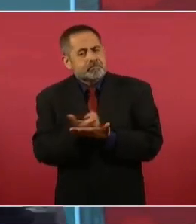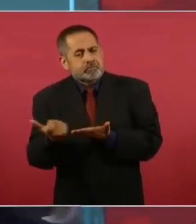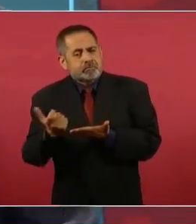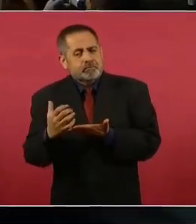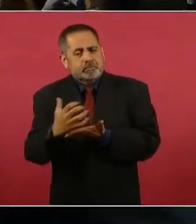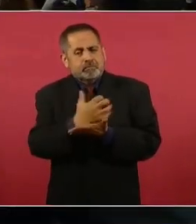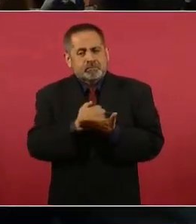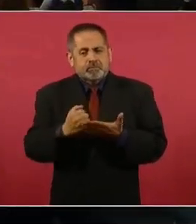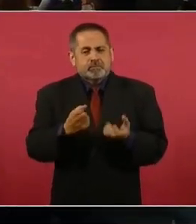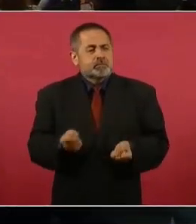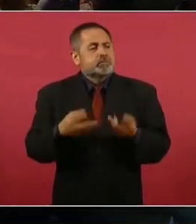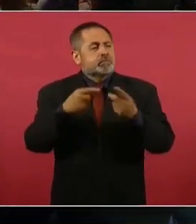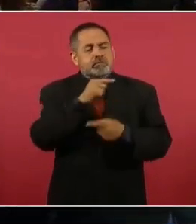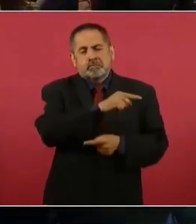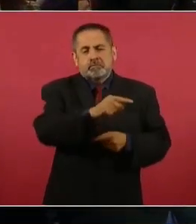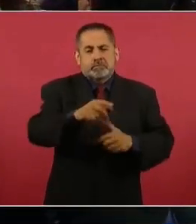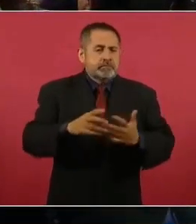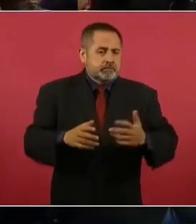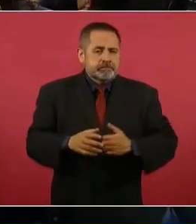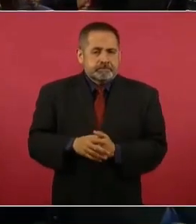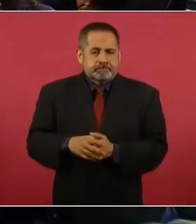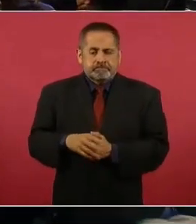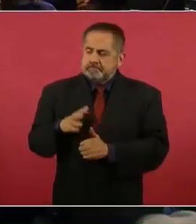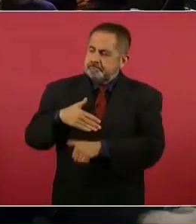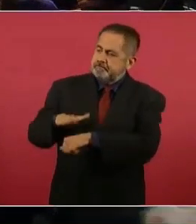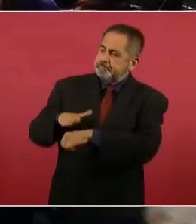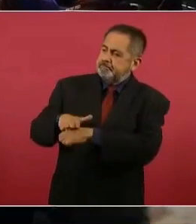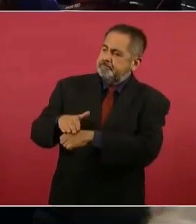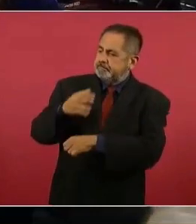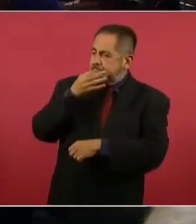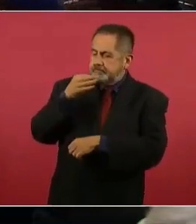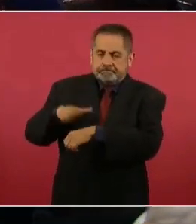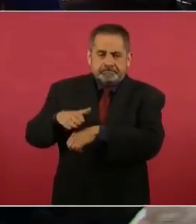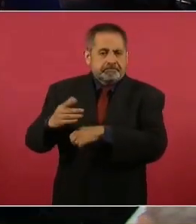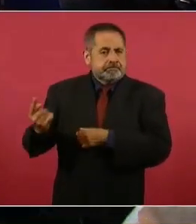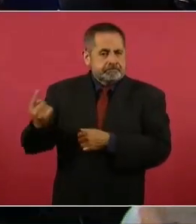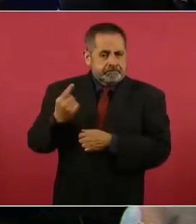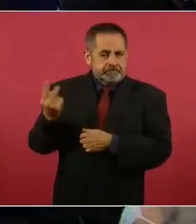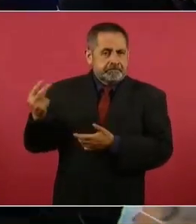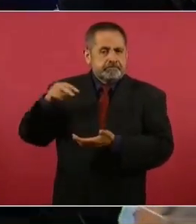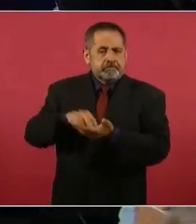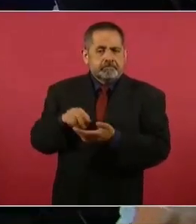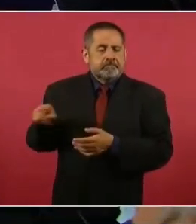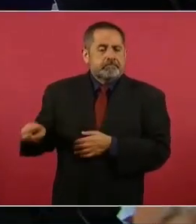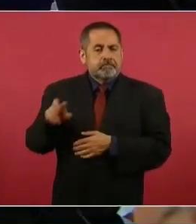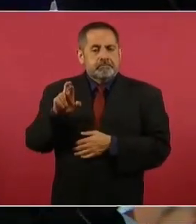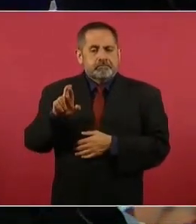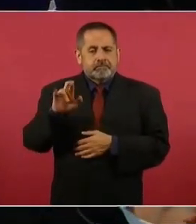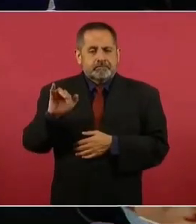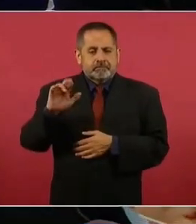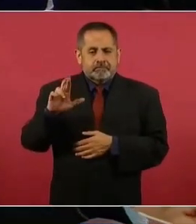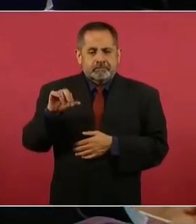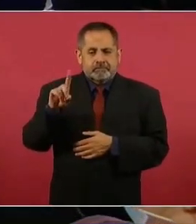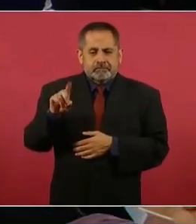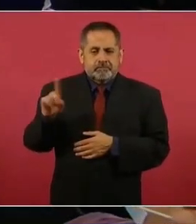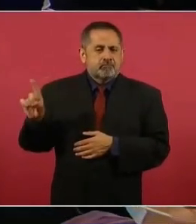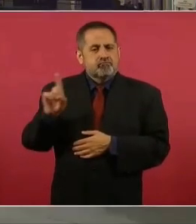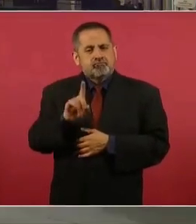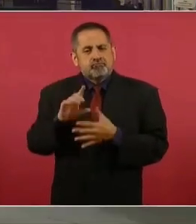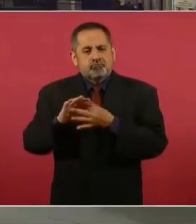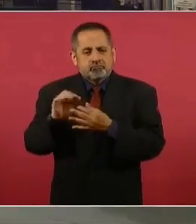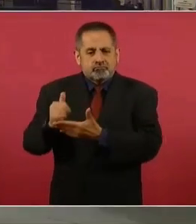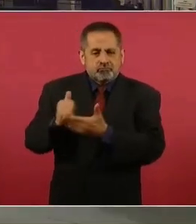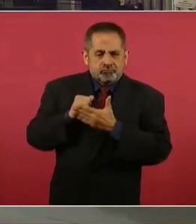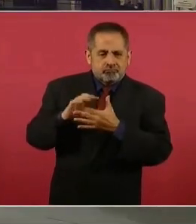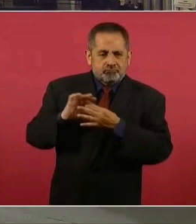Vamos a invitar a Ricardo Seixi para que nos ayude.